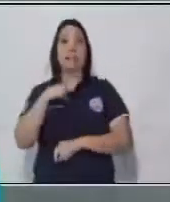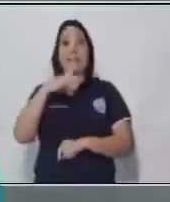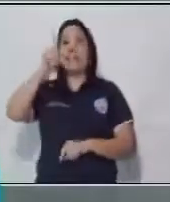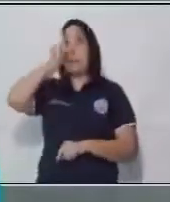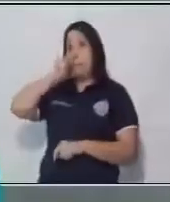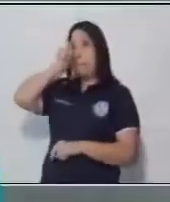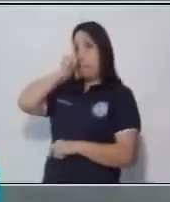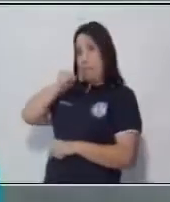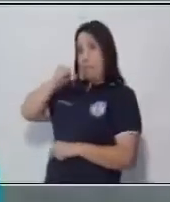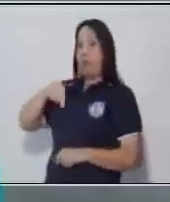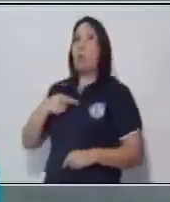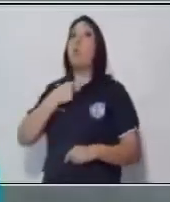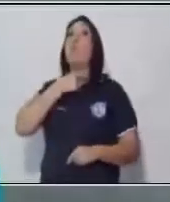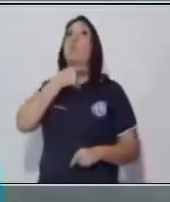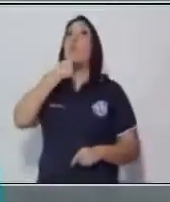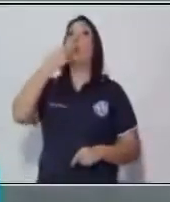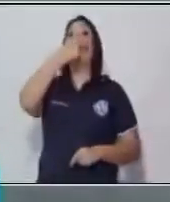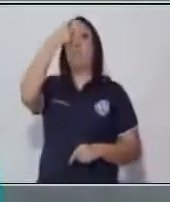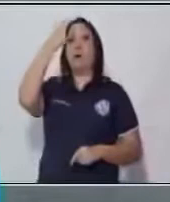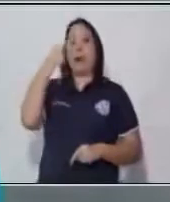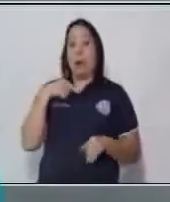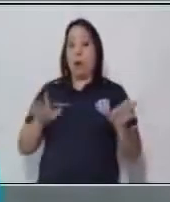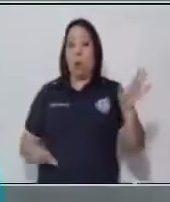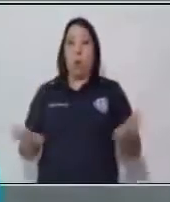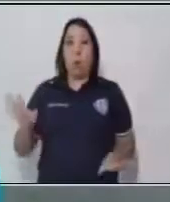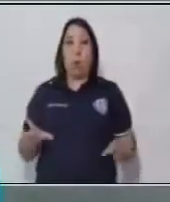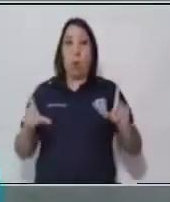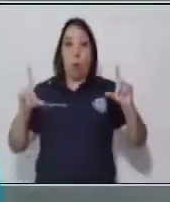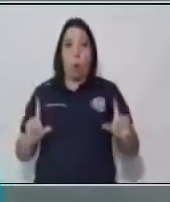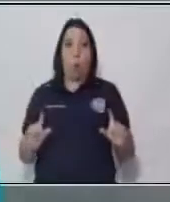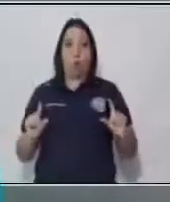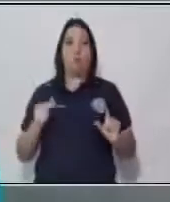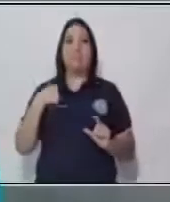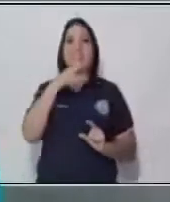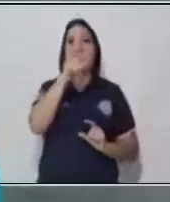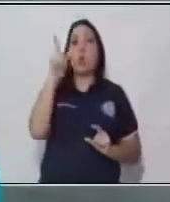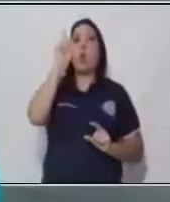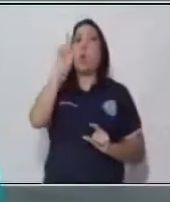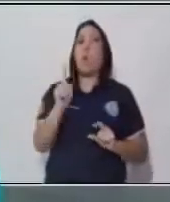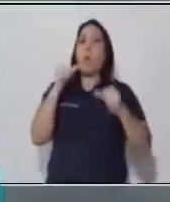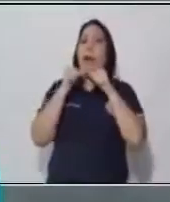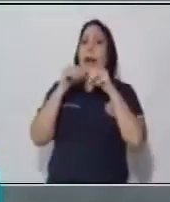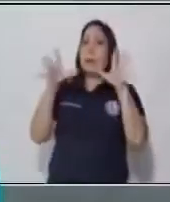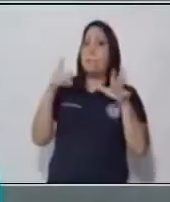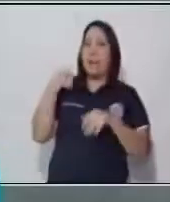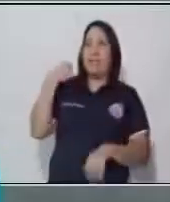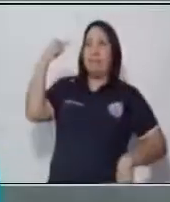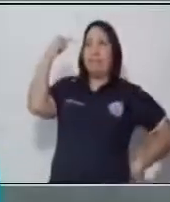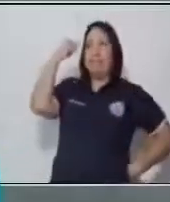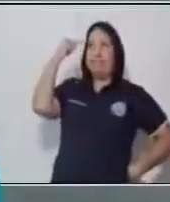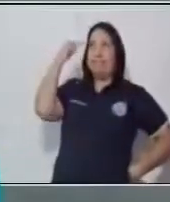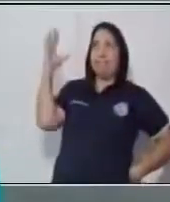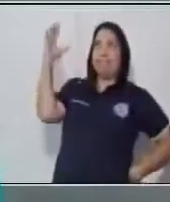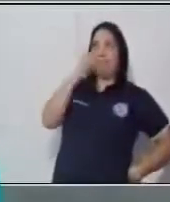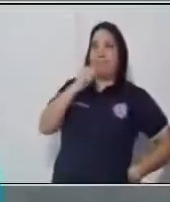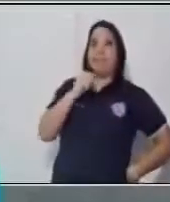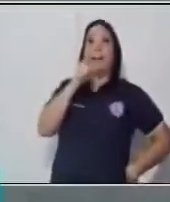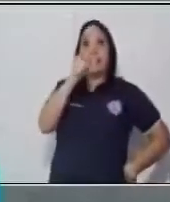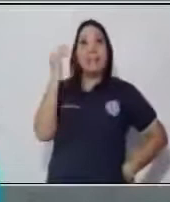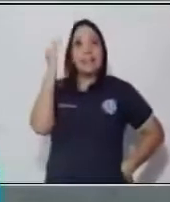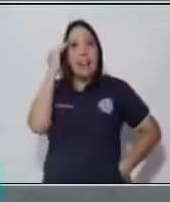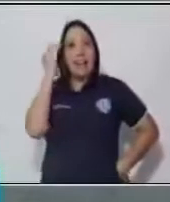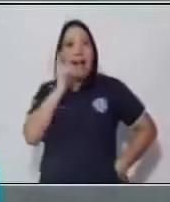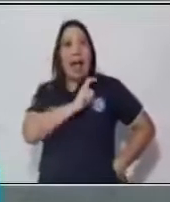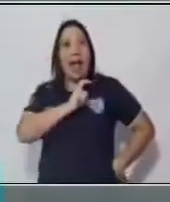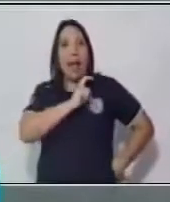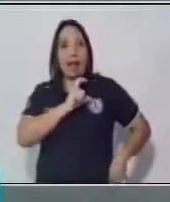pico. Cuello largo, patas cortas. ¿Algún animal que ustedes consideren que tiene estas características